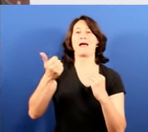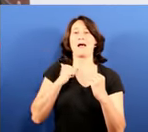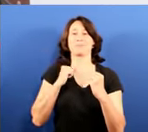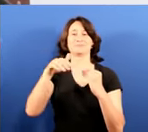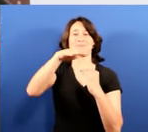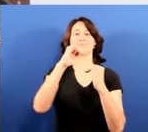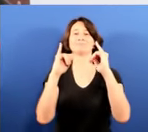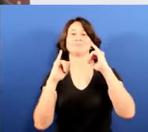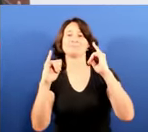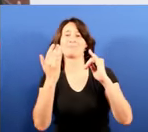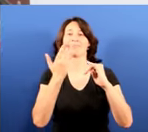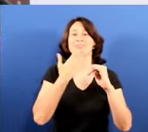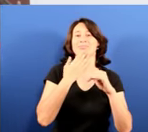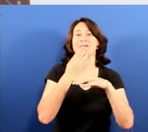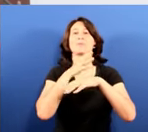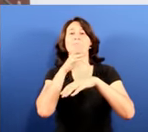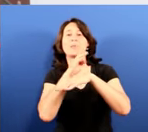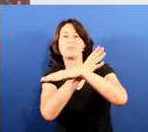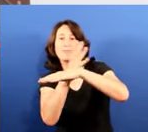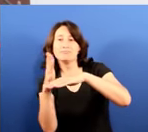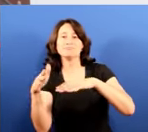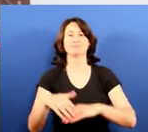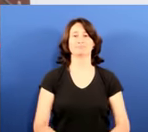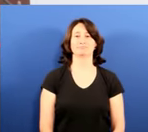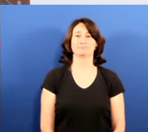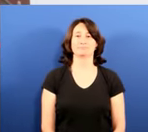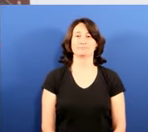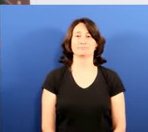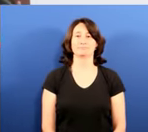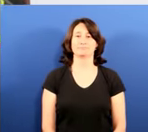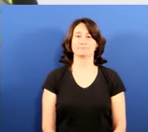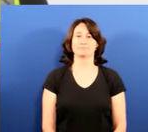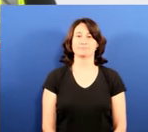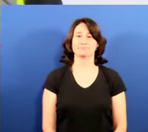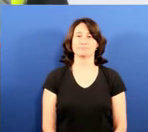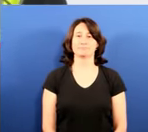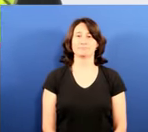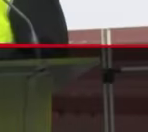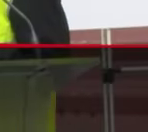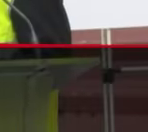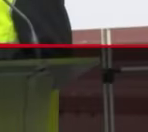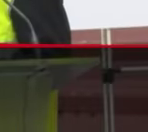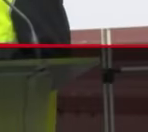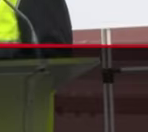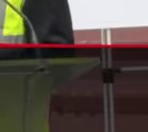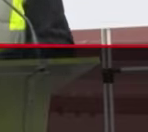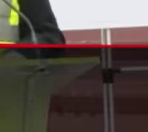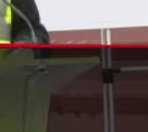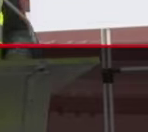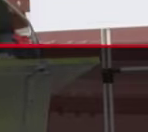barrio en dos. De manera añadida, se van a liberar grandes espacios urbanos para destinarlos a áreas de